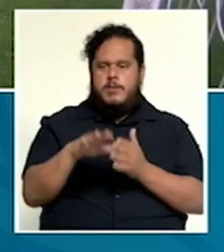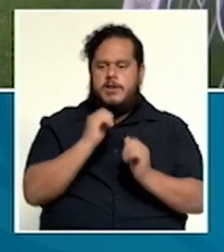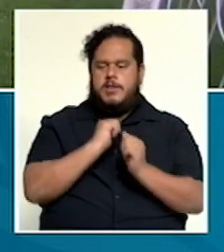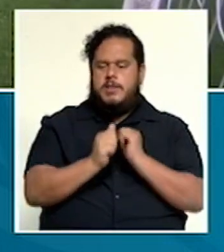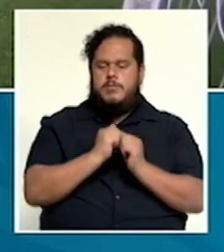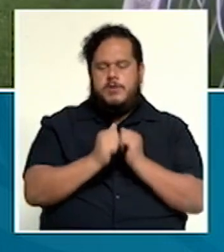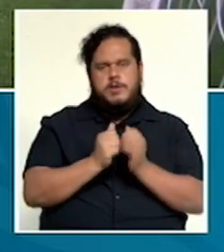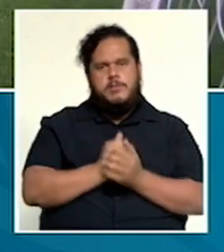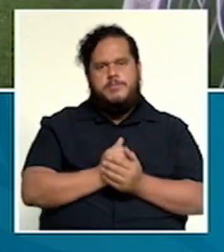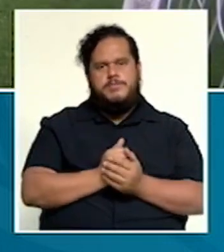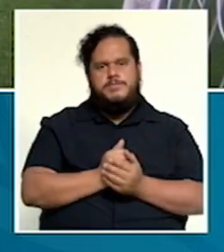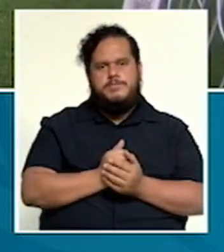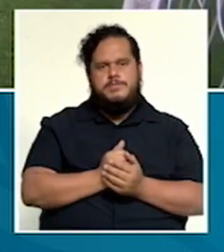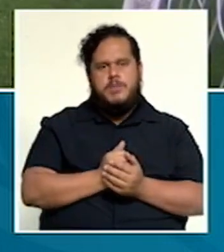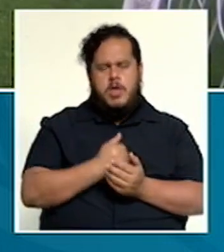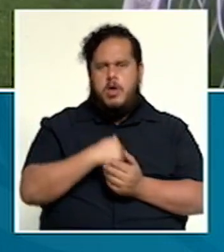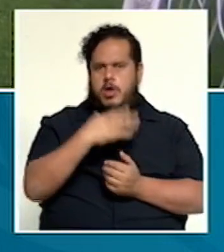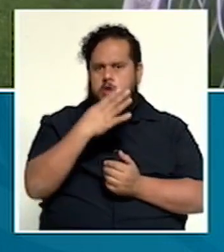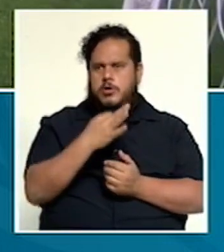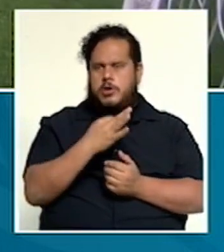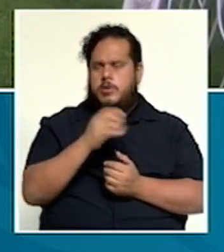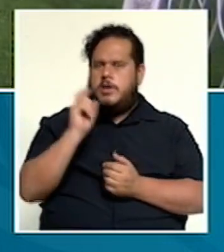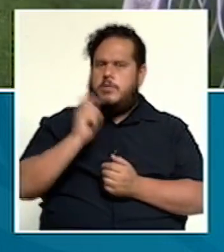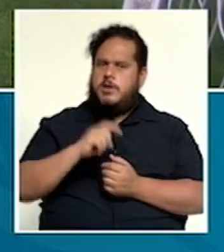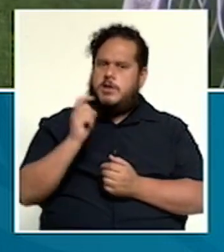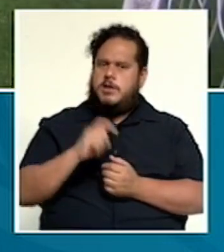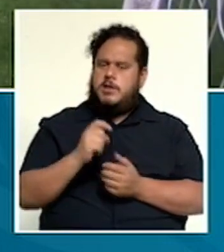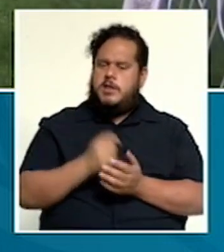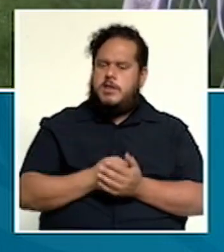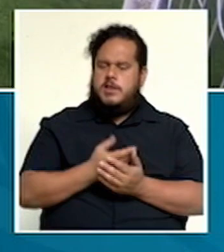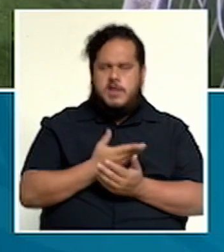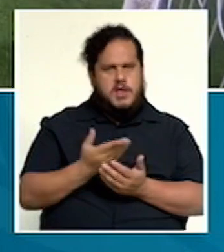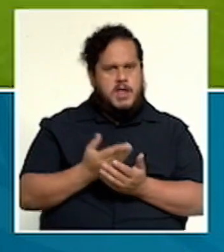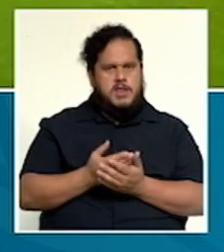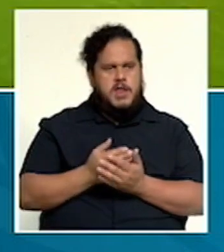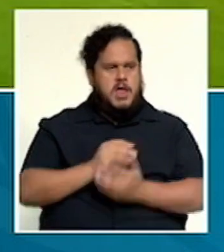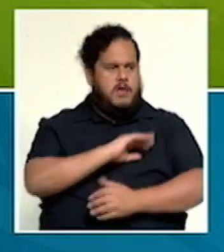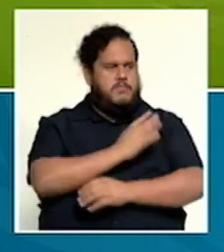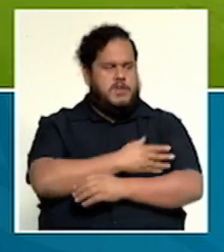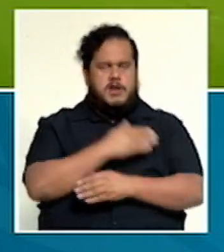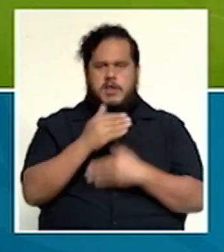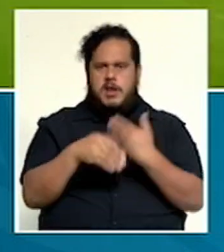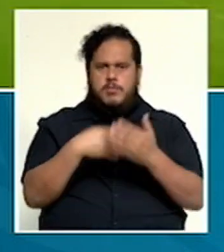deportiva, yo creo que lo que se necesita es fortalecer el